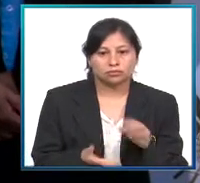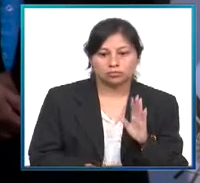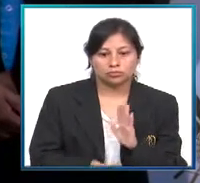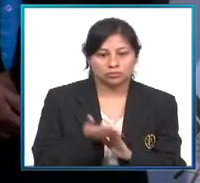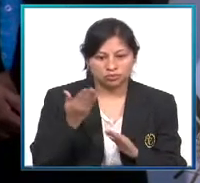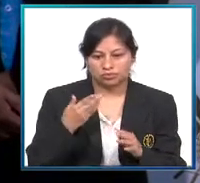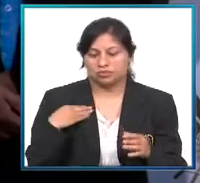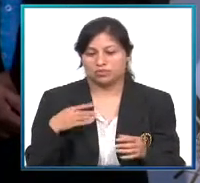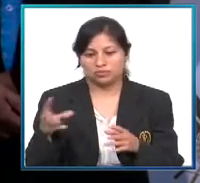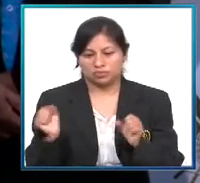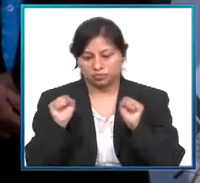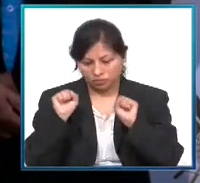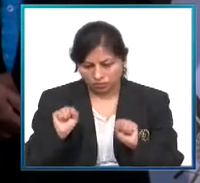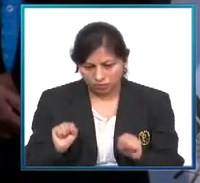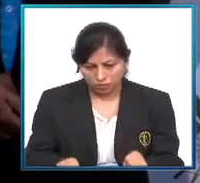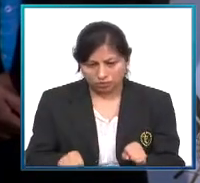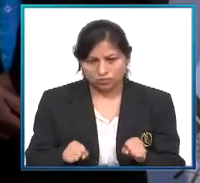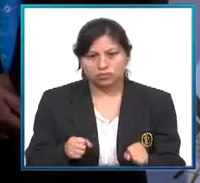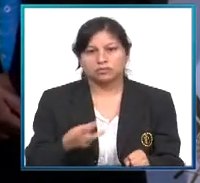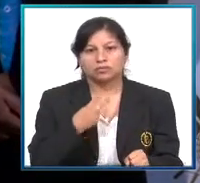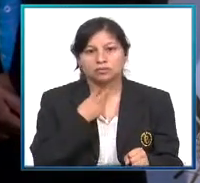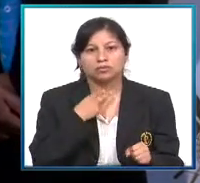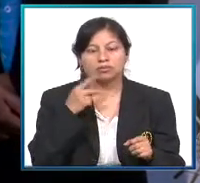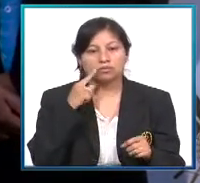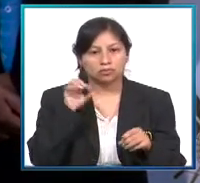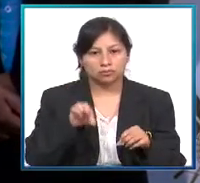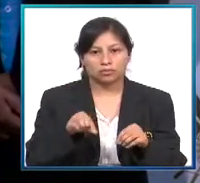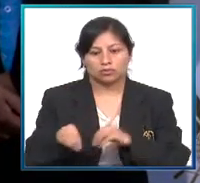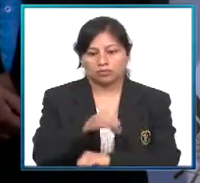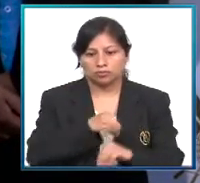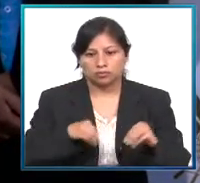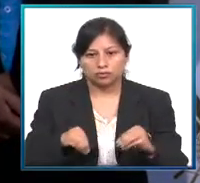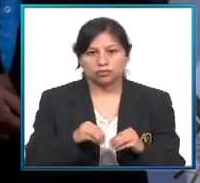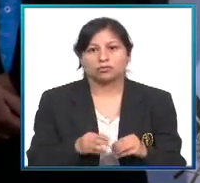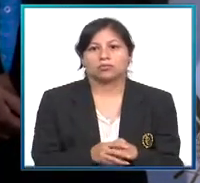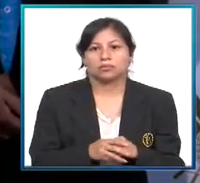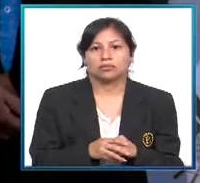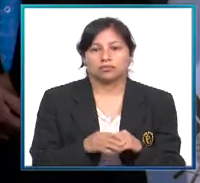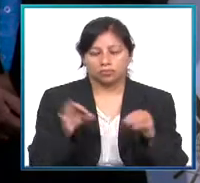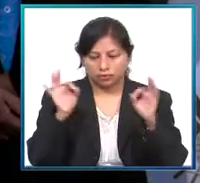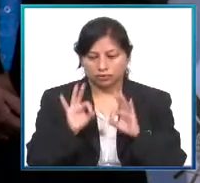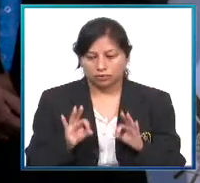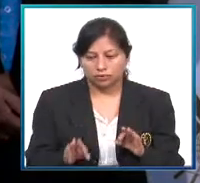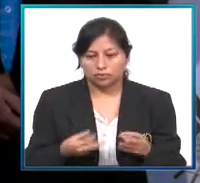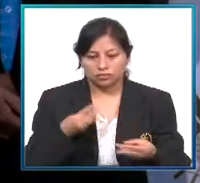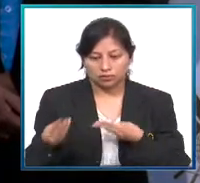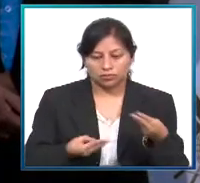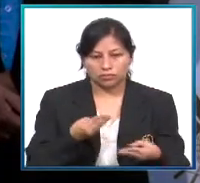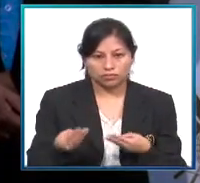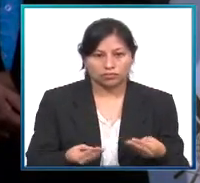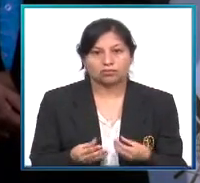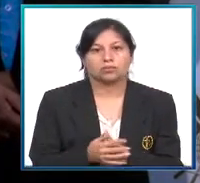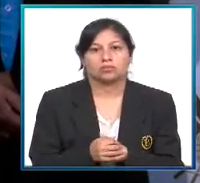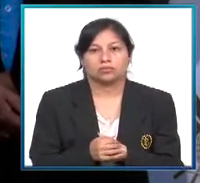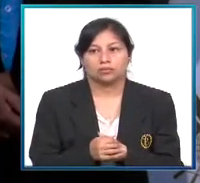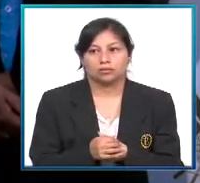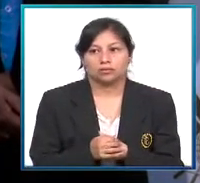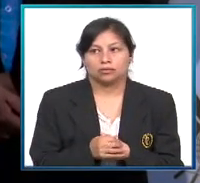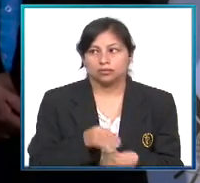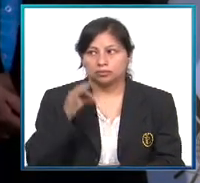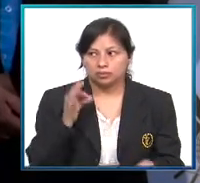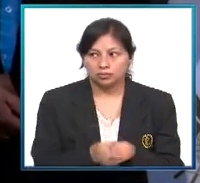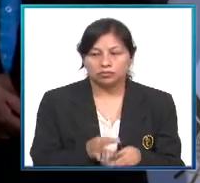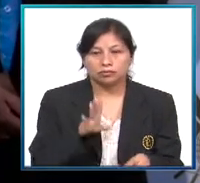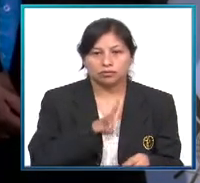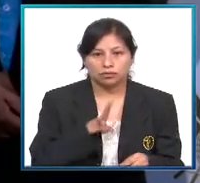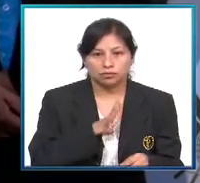los abusos y que puedan tener la garantía que con esta reforma pues vamos a mejorar las condiciones del mercado en Guatemala e incluso